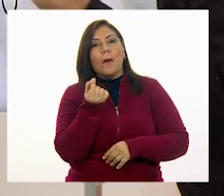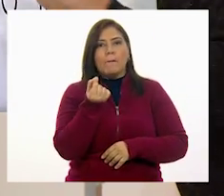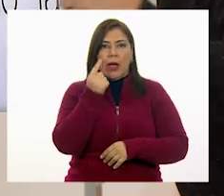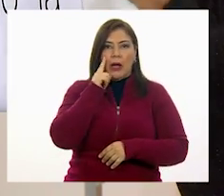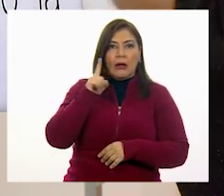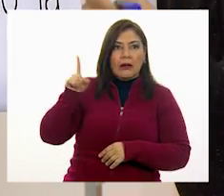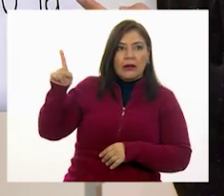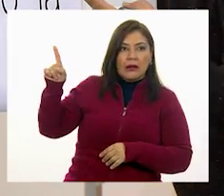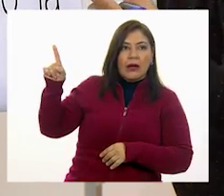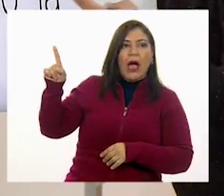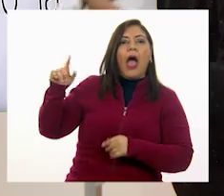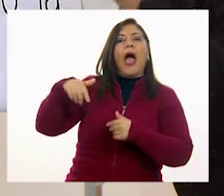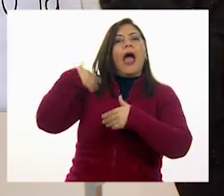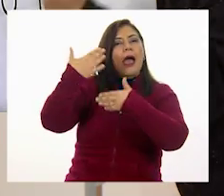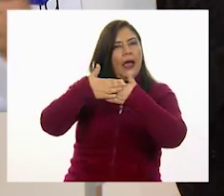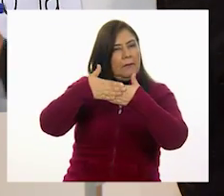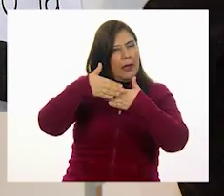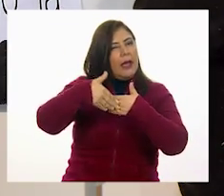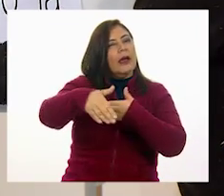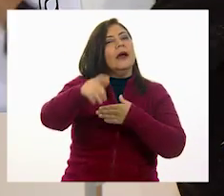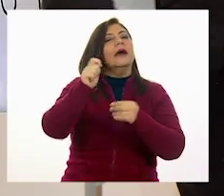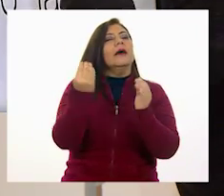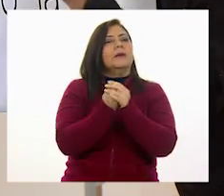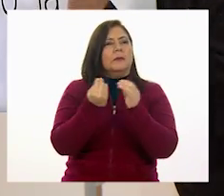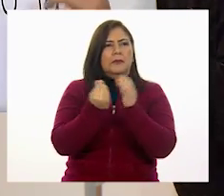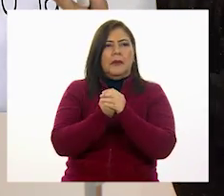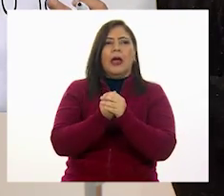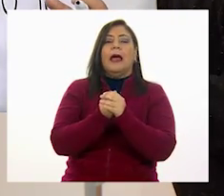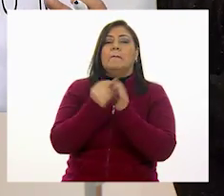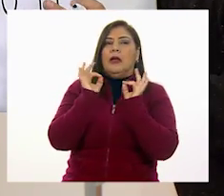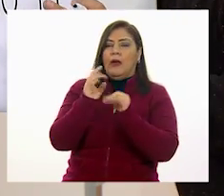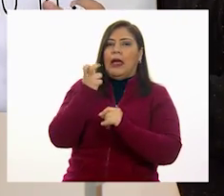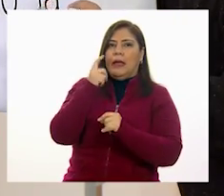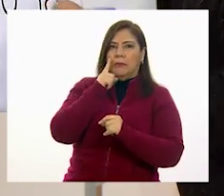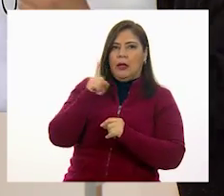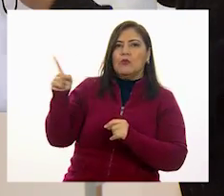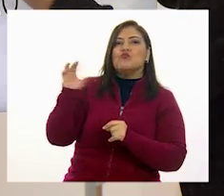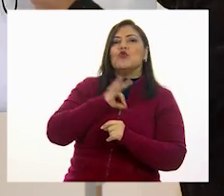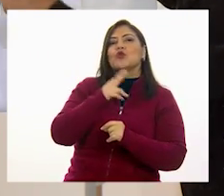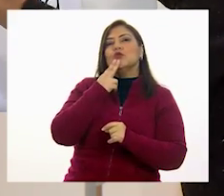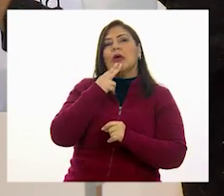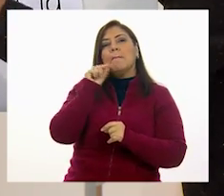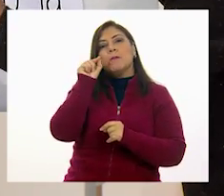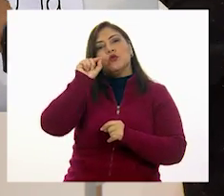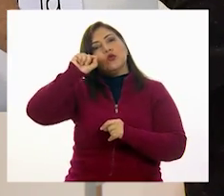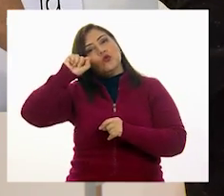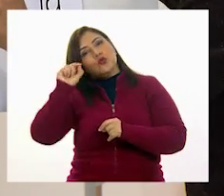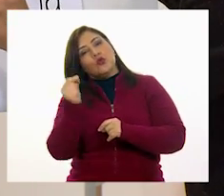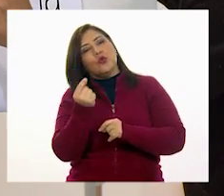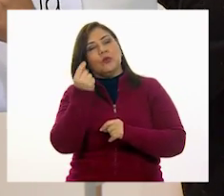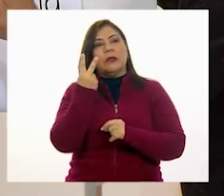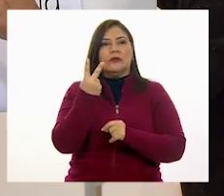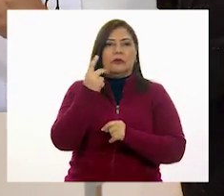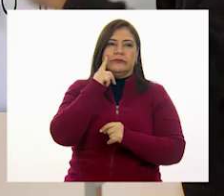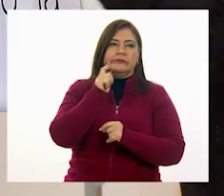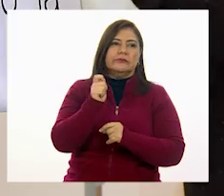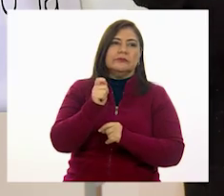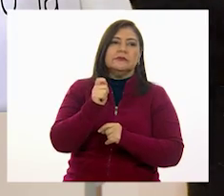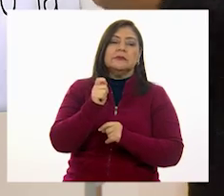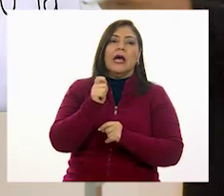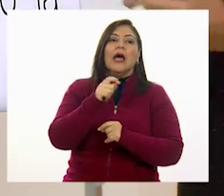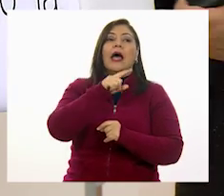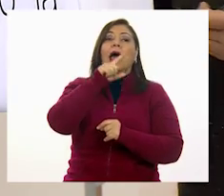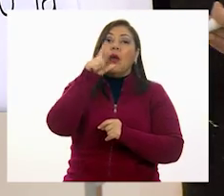ver en clases posteriores, pero correctamente aquí iría un punto y coma. En los pies, los tenis.